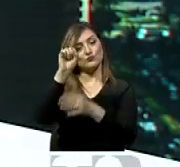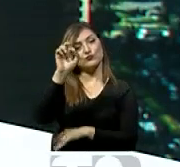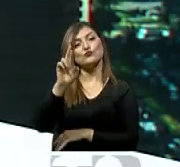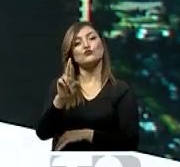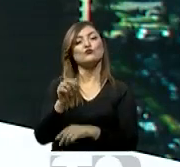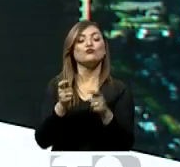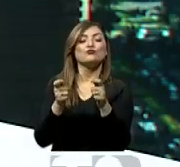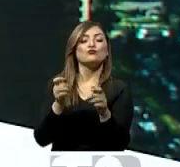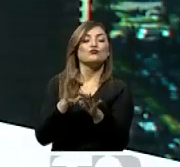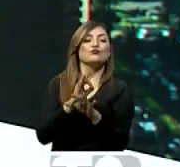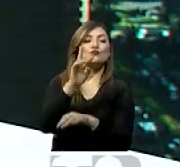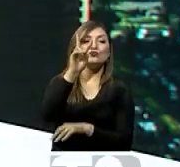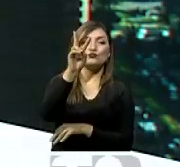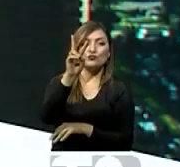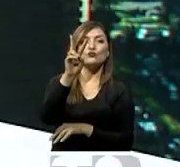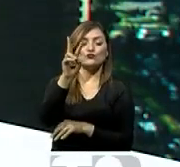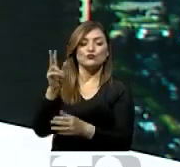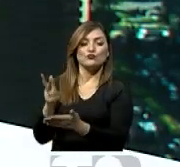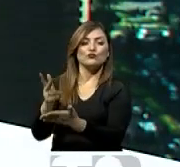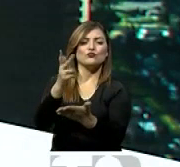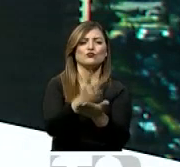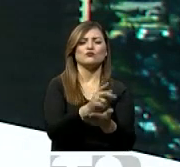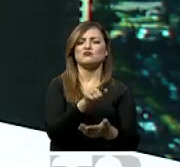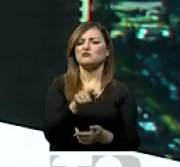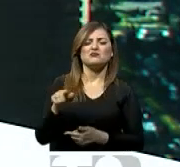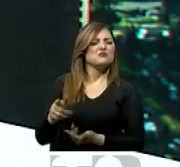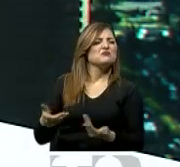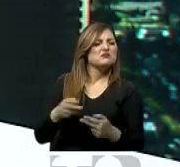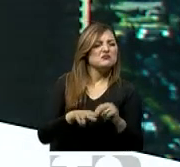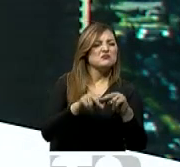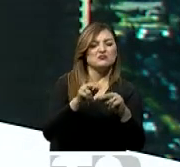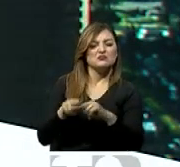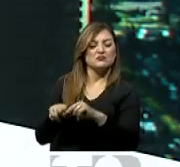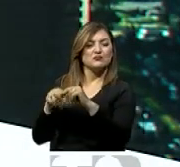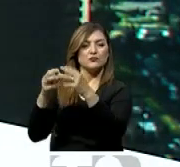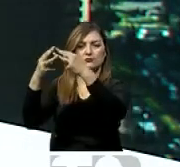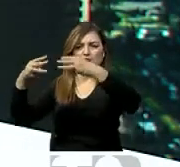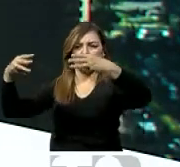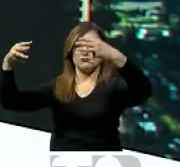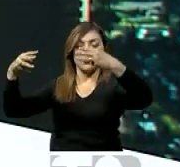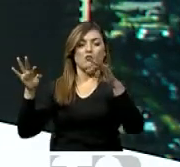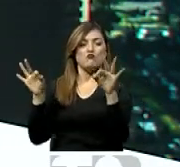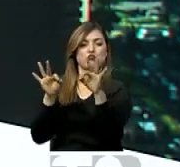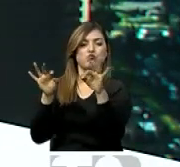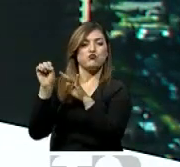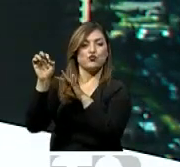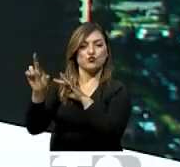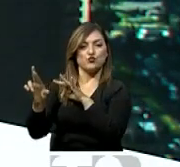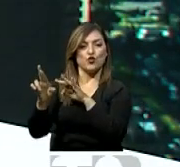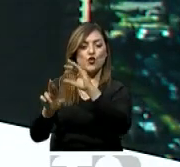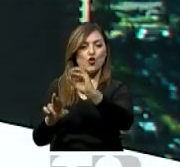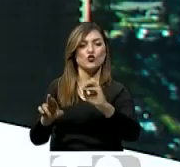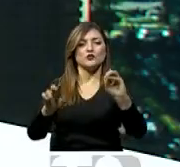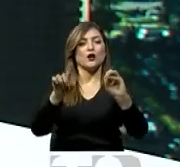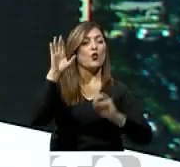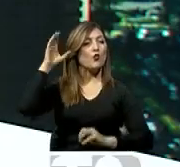puso en operación 2 nuevas subestaciones que van a permitir garantizar el flujo de energía eléctrica de la zona sur y occidental